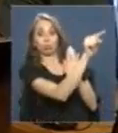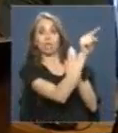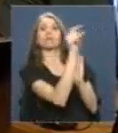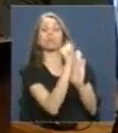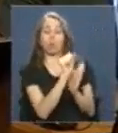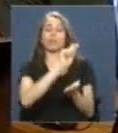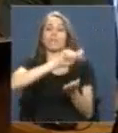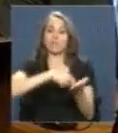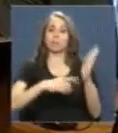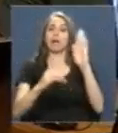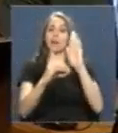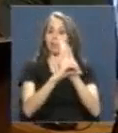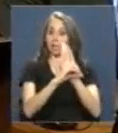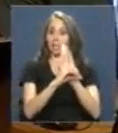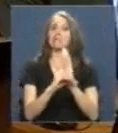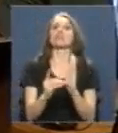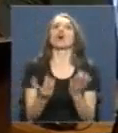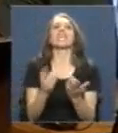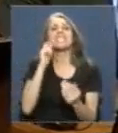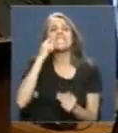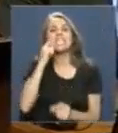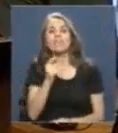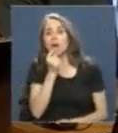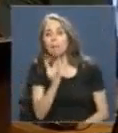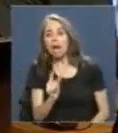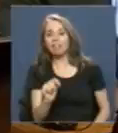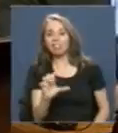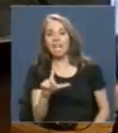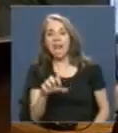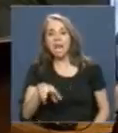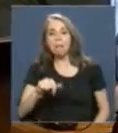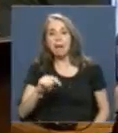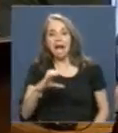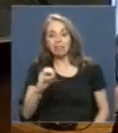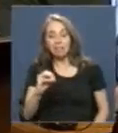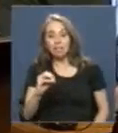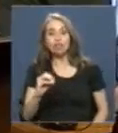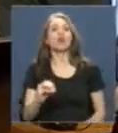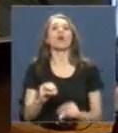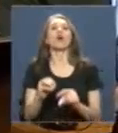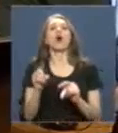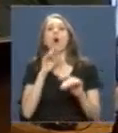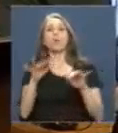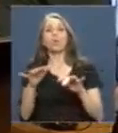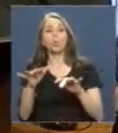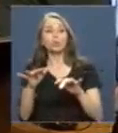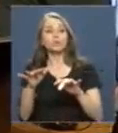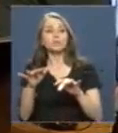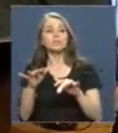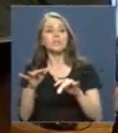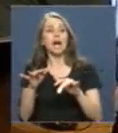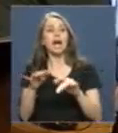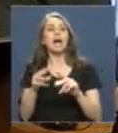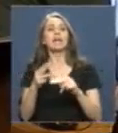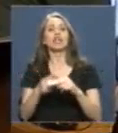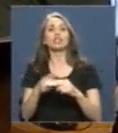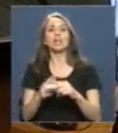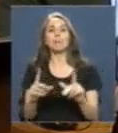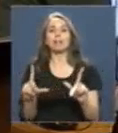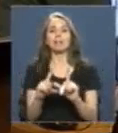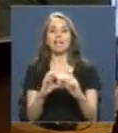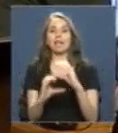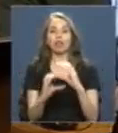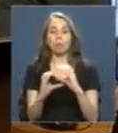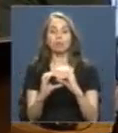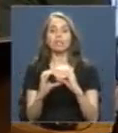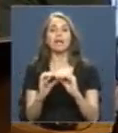constitucionales. ¿Qué se entiende por telemático? Es la aplicación de las técnicas de la telecomunicación y de